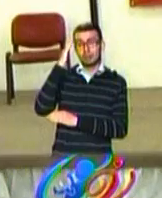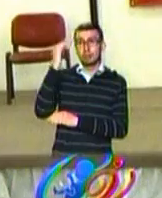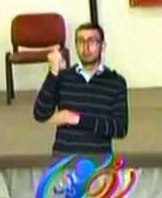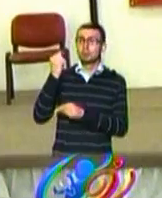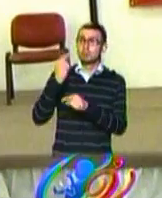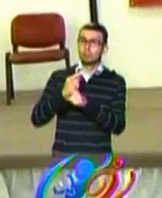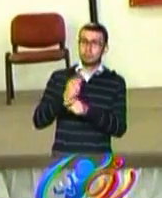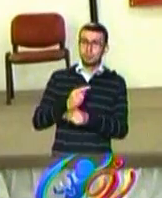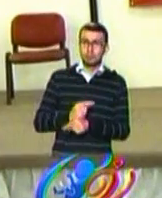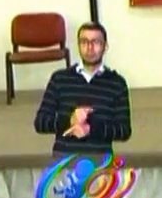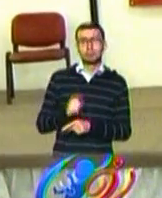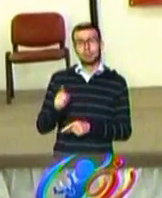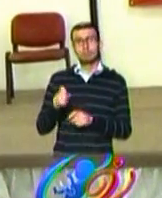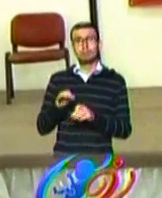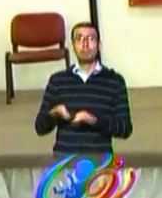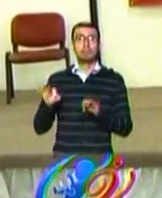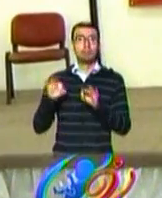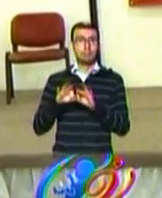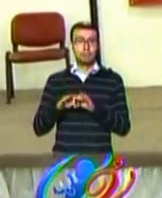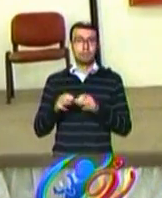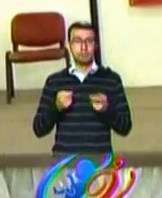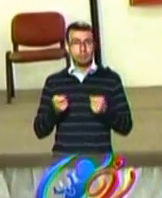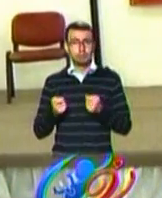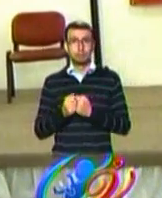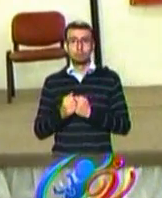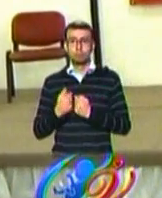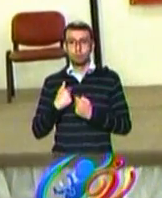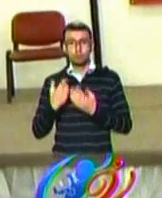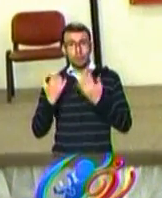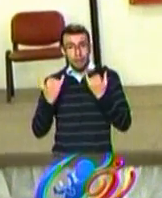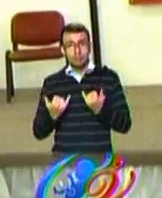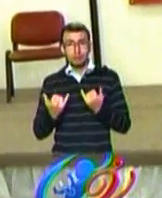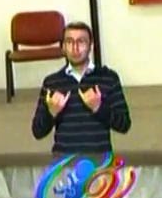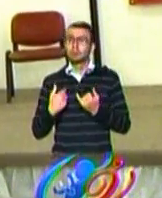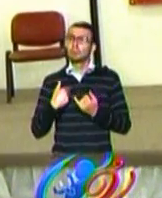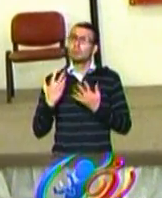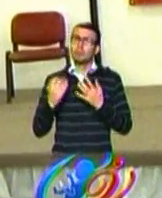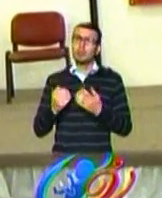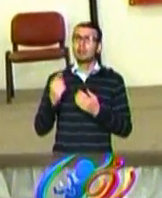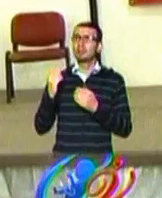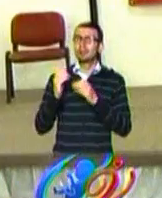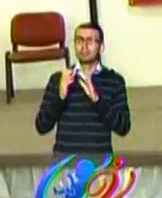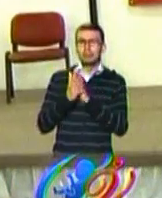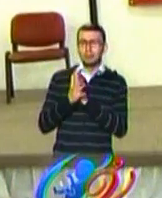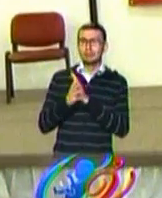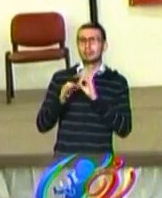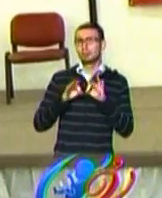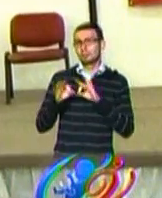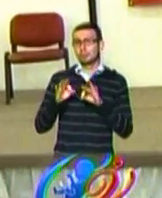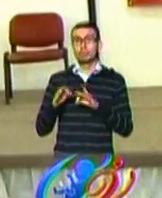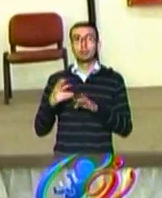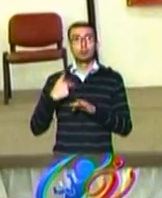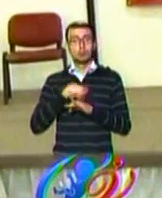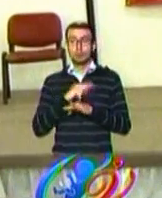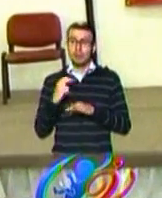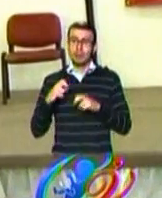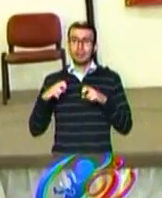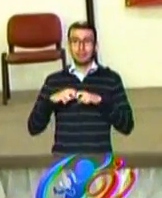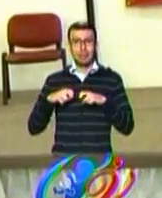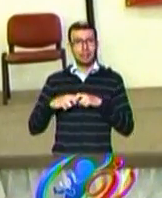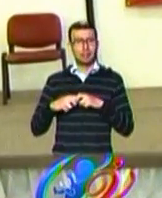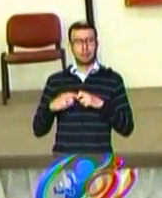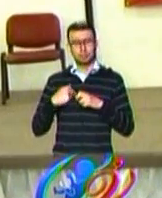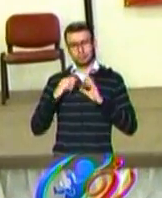en muchos libros. Hoy yo quiero interpretar un poco el concepto de nuestra energía y